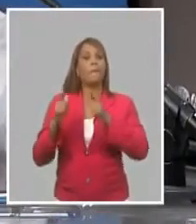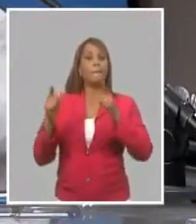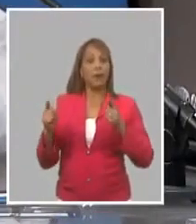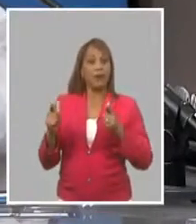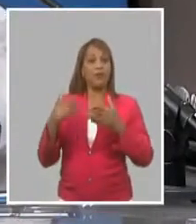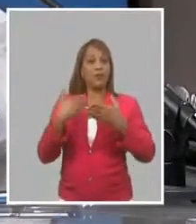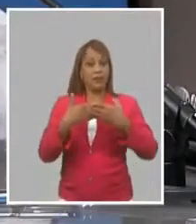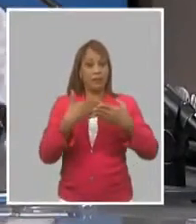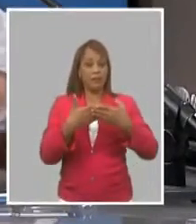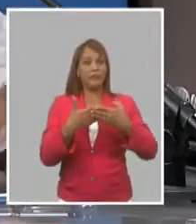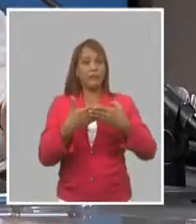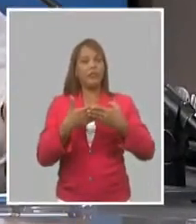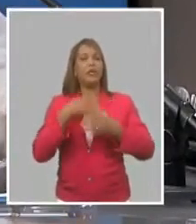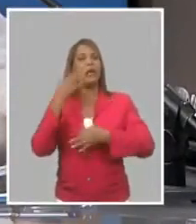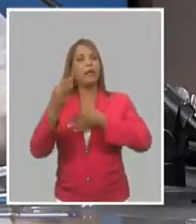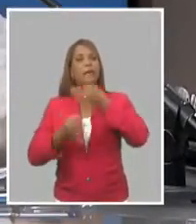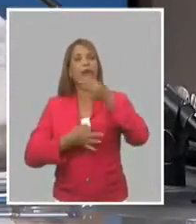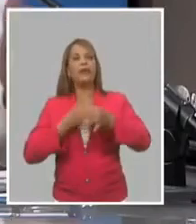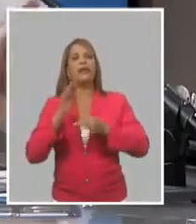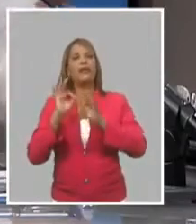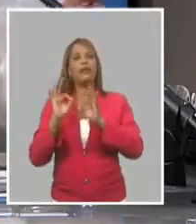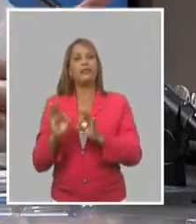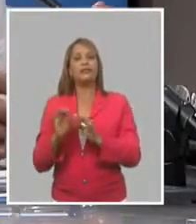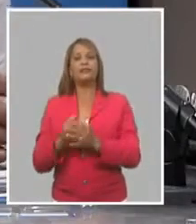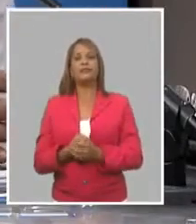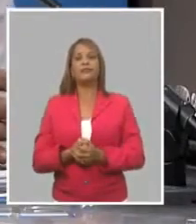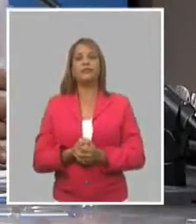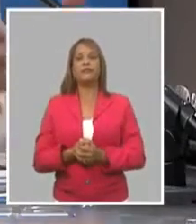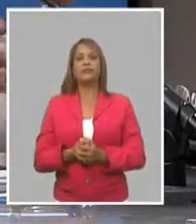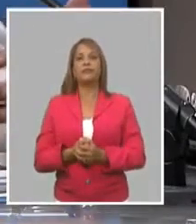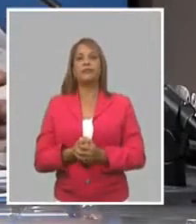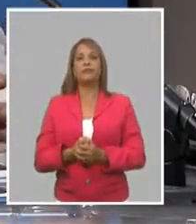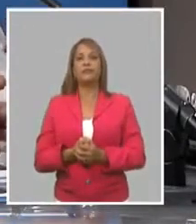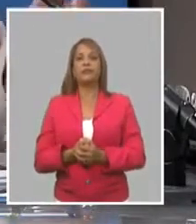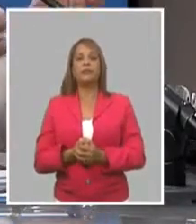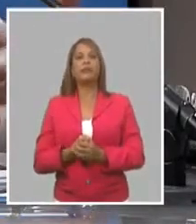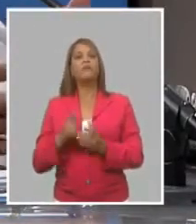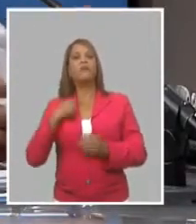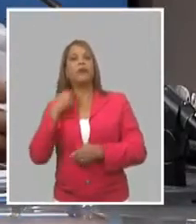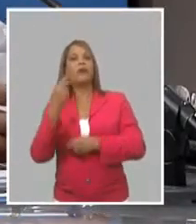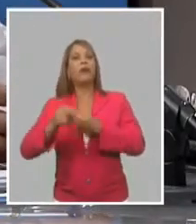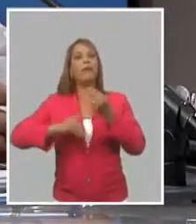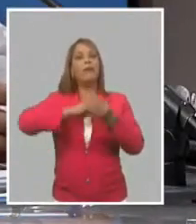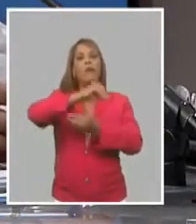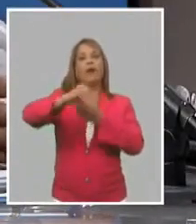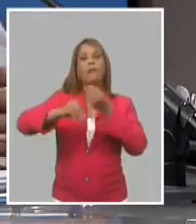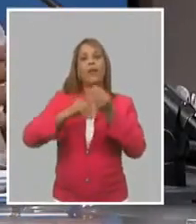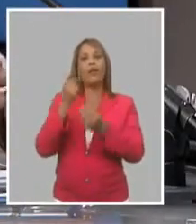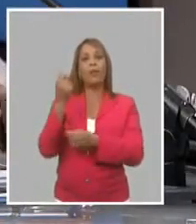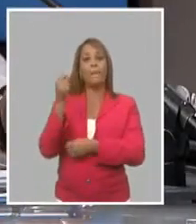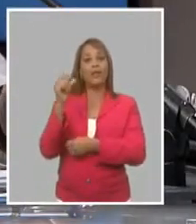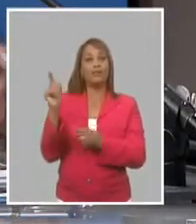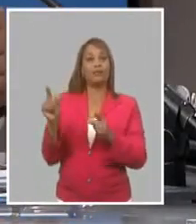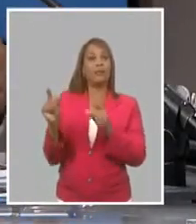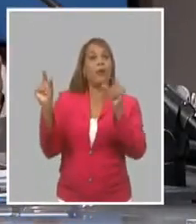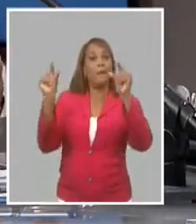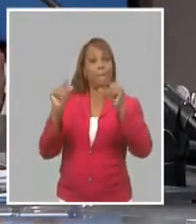lo que te quería decir es que vamos a descentralizar la formación de precios minoristas,